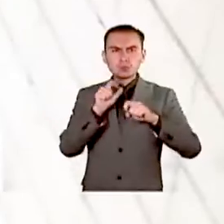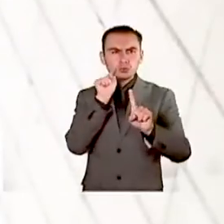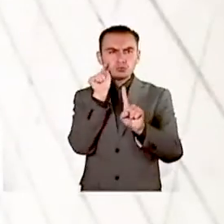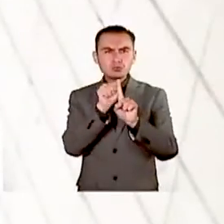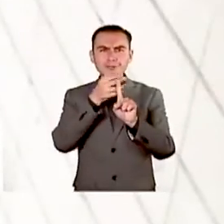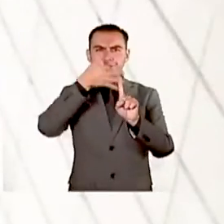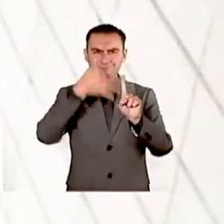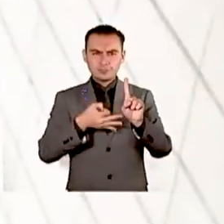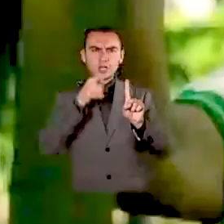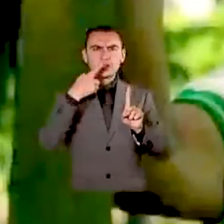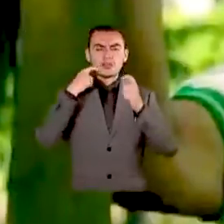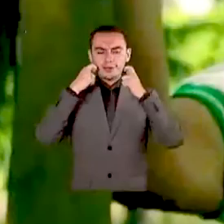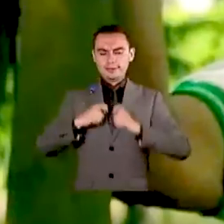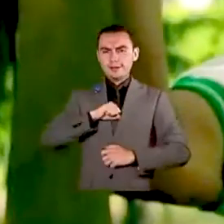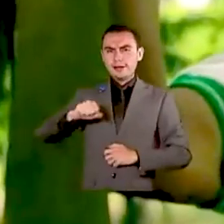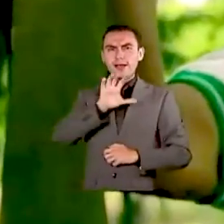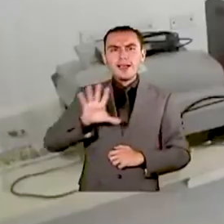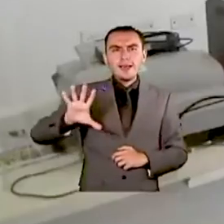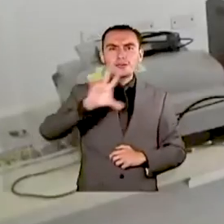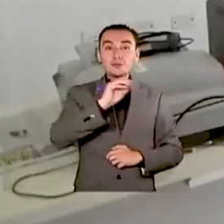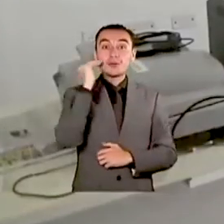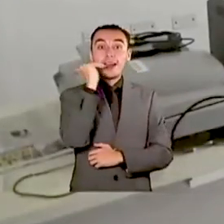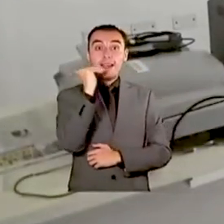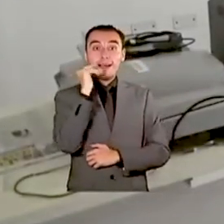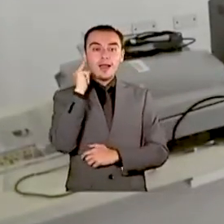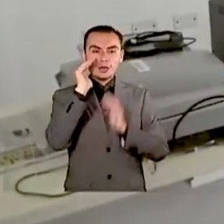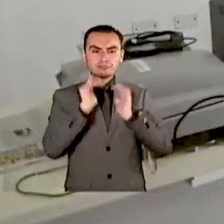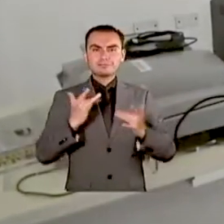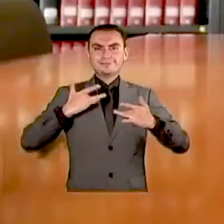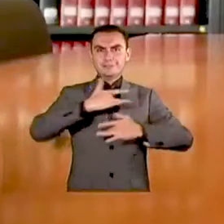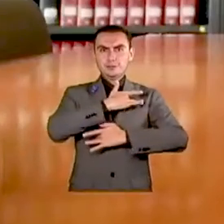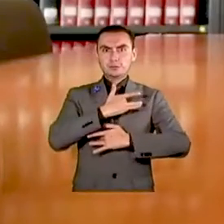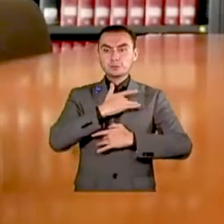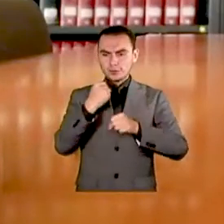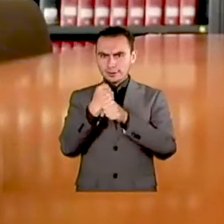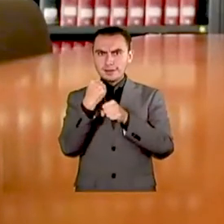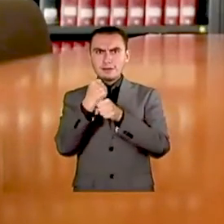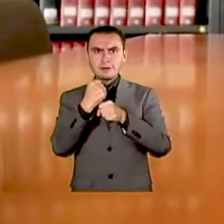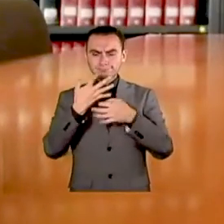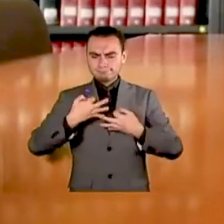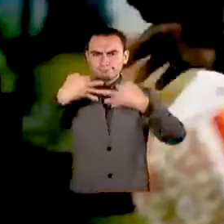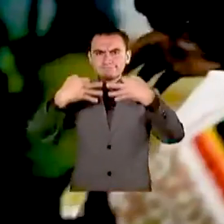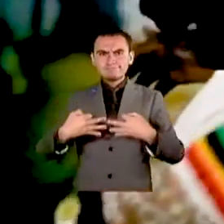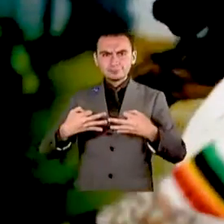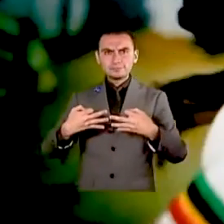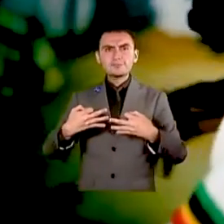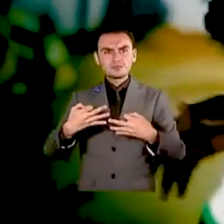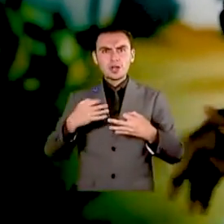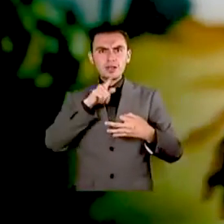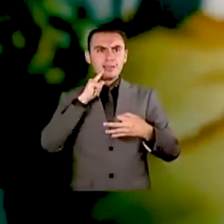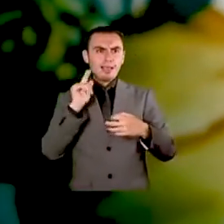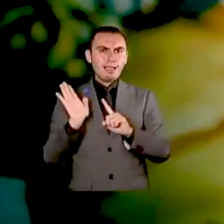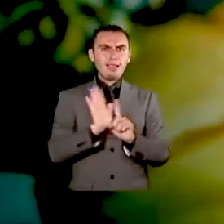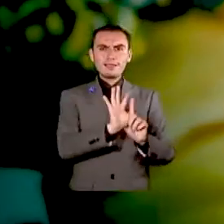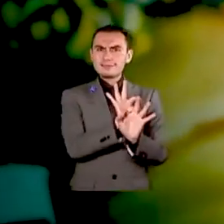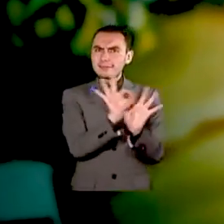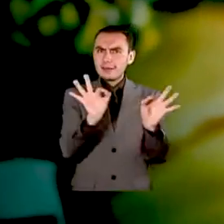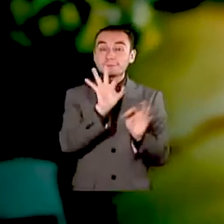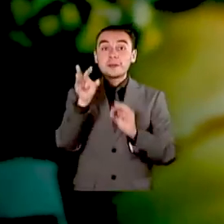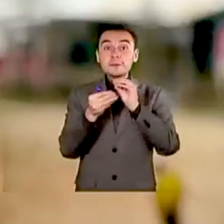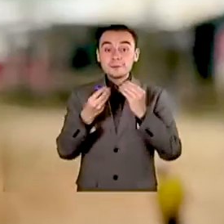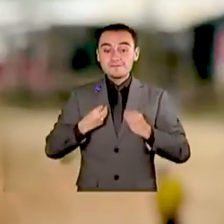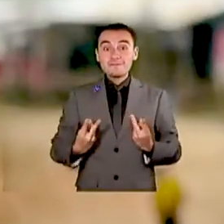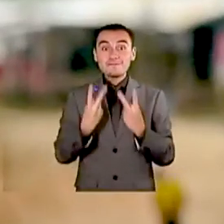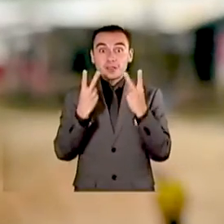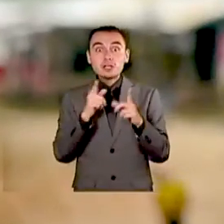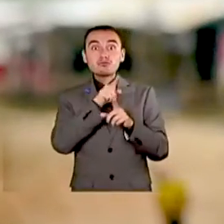vela por la garantía de los derechos de las mujeres a la salud, al trabajo decente, a la no discriminación y a una